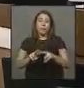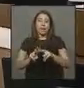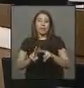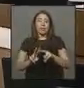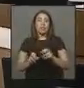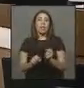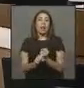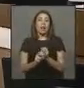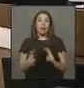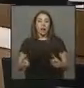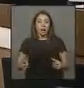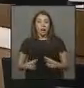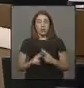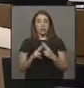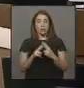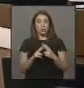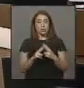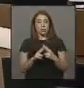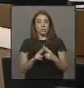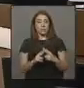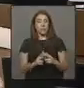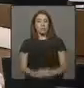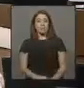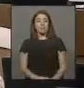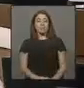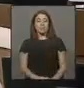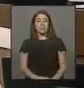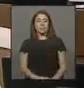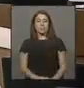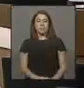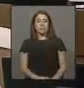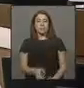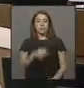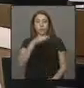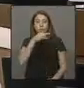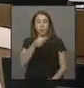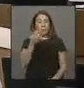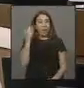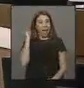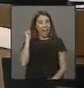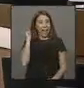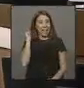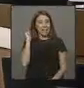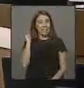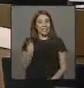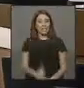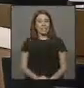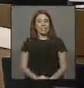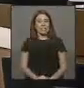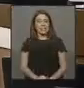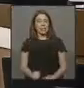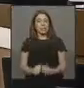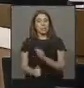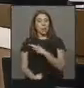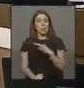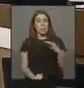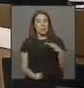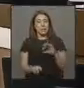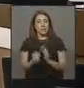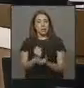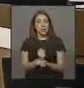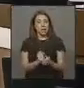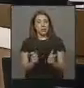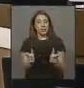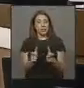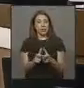el proceso de reconstrucción de las zonas afectadas. Y como lo decíamos ayer, por su intermedio, presidente, con el ministro de Hacienda